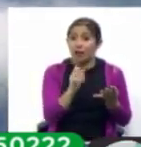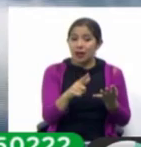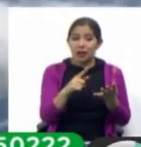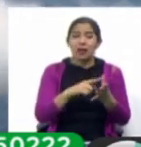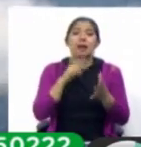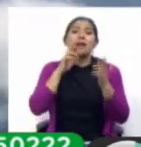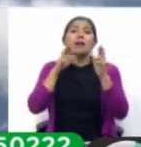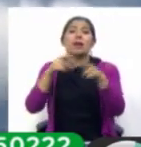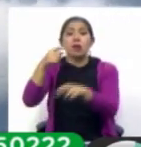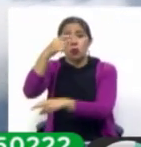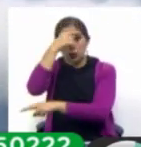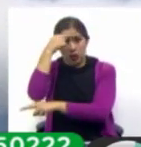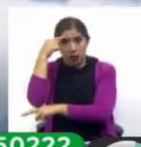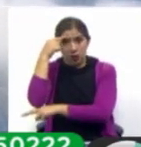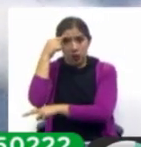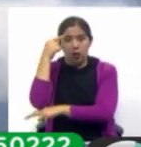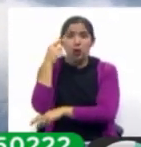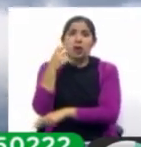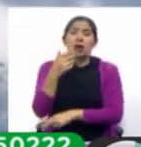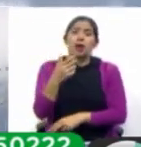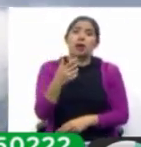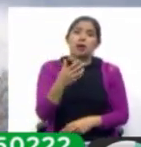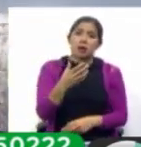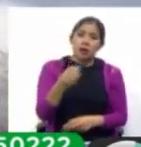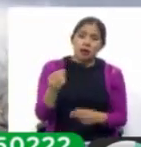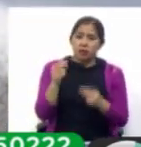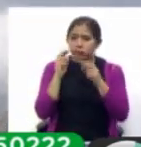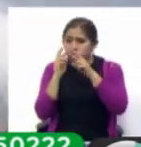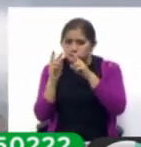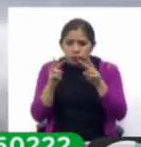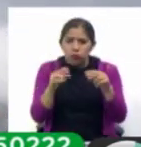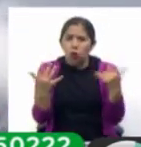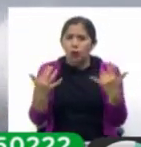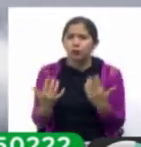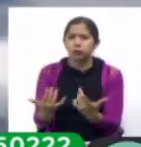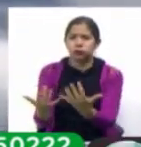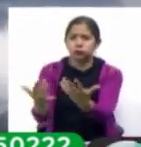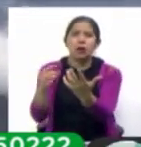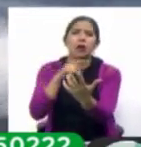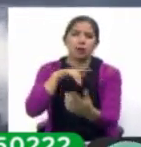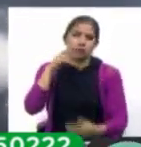al sureste y viendo la propagación de los otros focos de incendio.